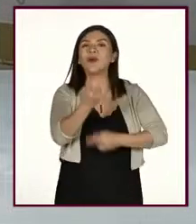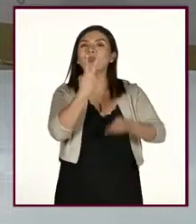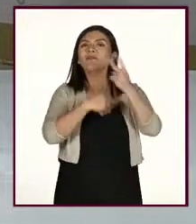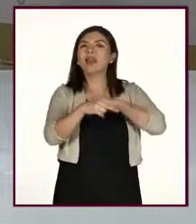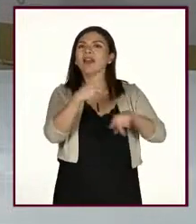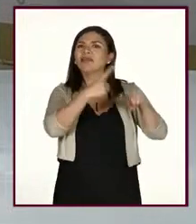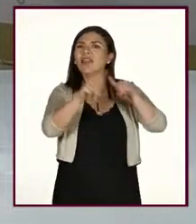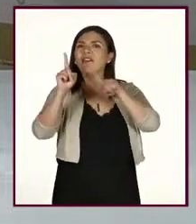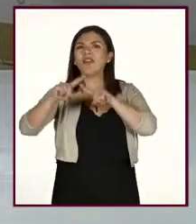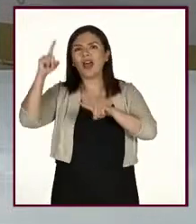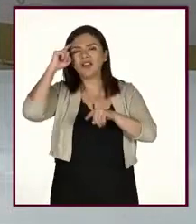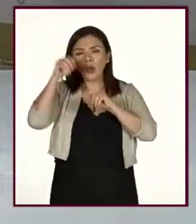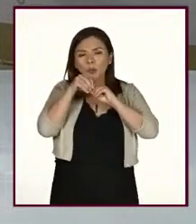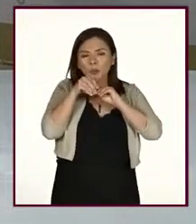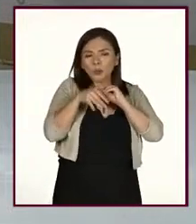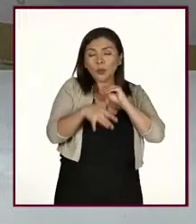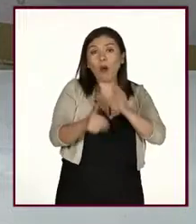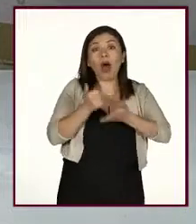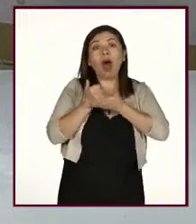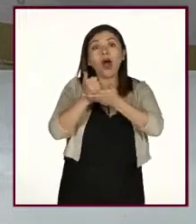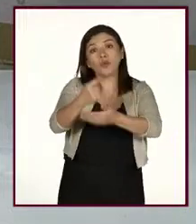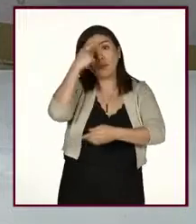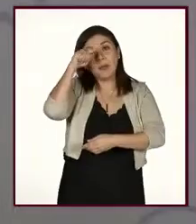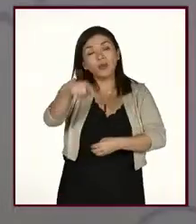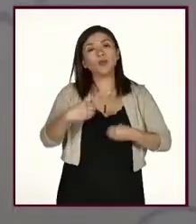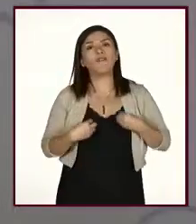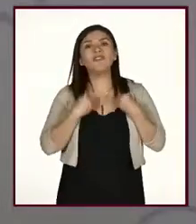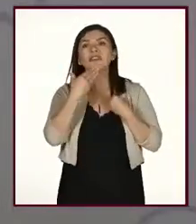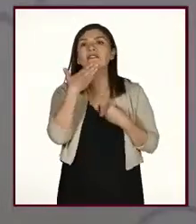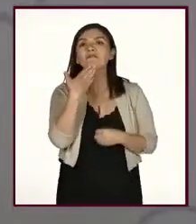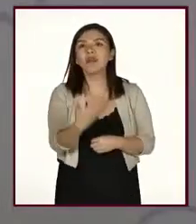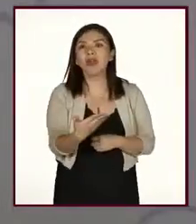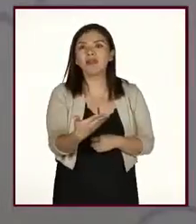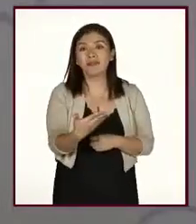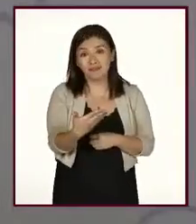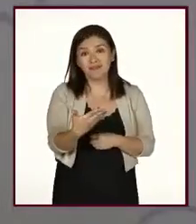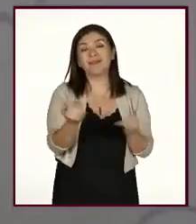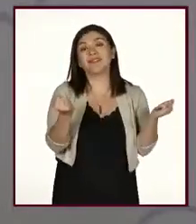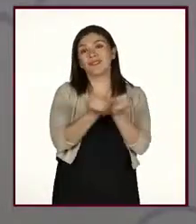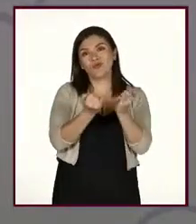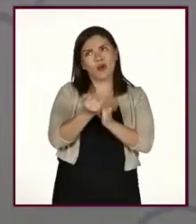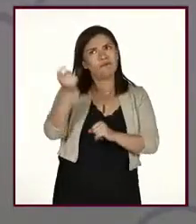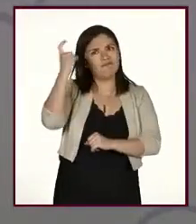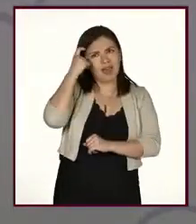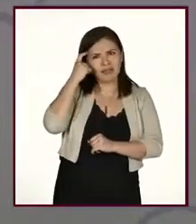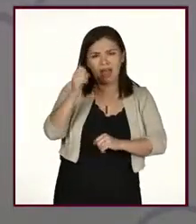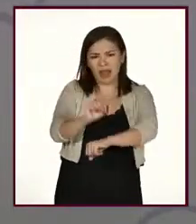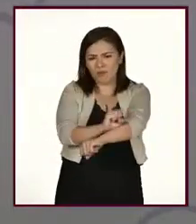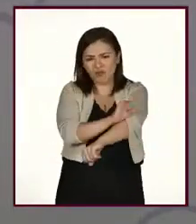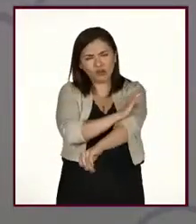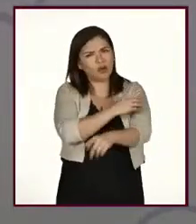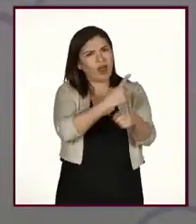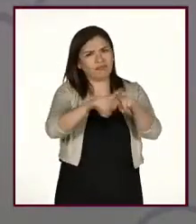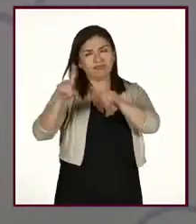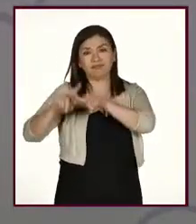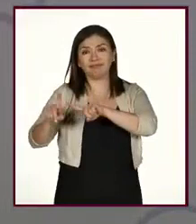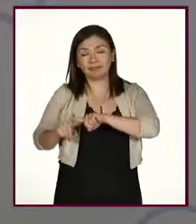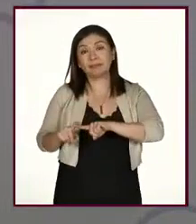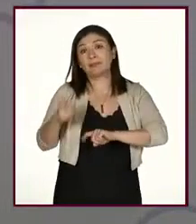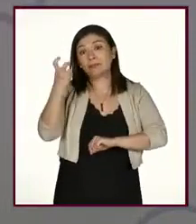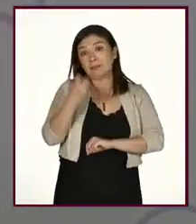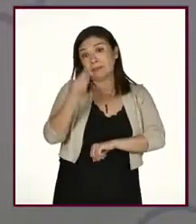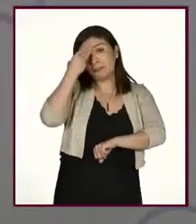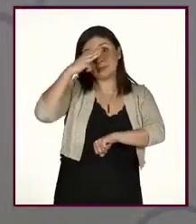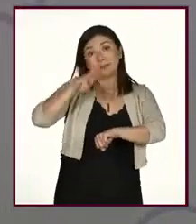muchas sustancias químicas que repercuten en nuestro bienestar, ¿sí? Mental, en nuestro bienestar emocional. Entonces, recordar